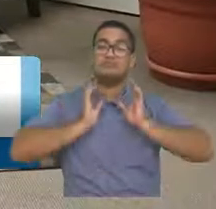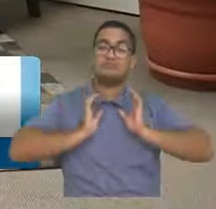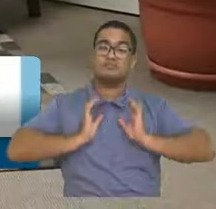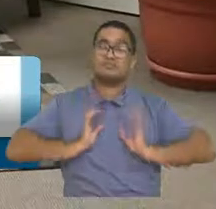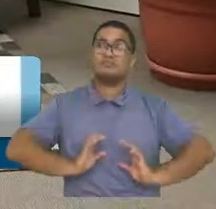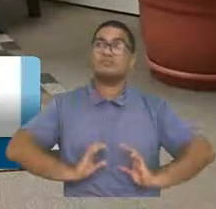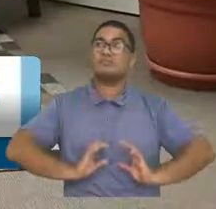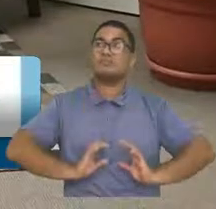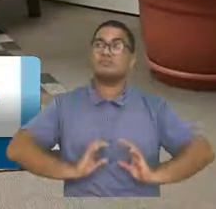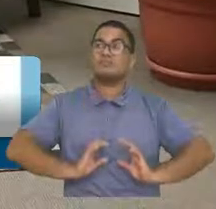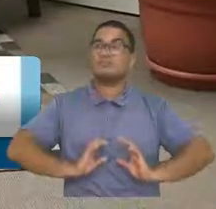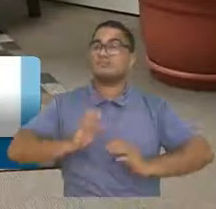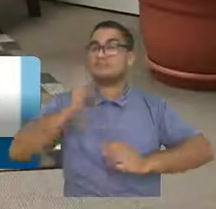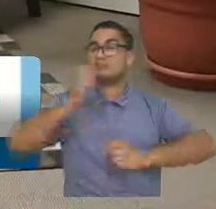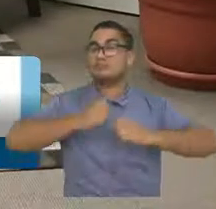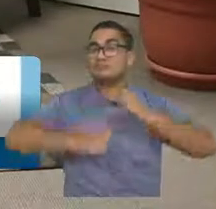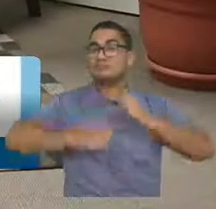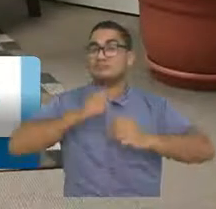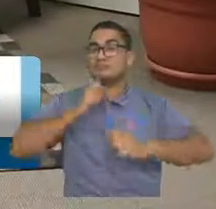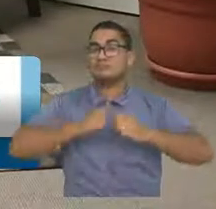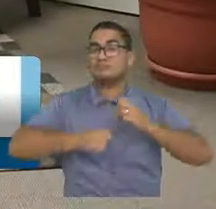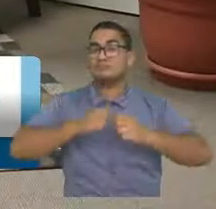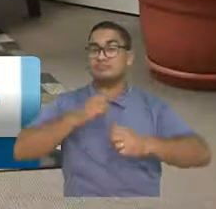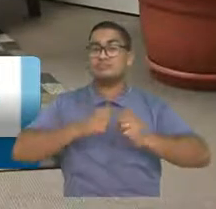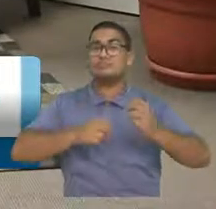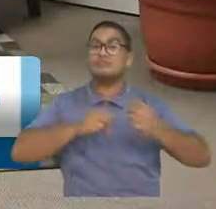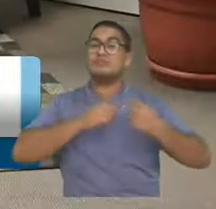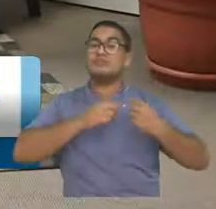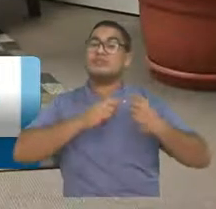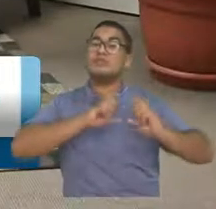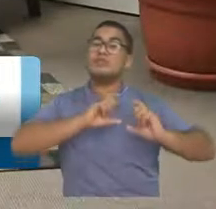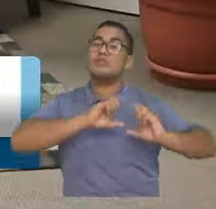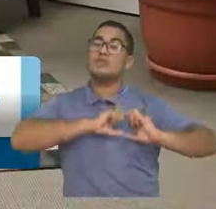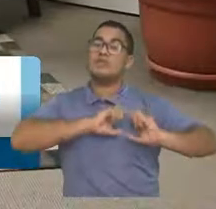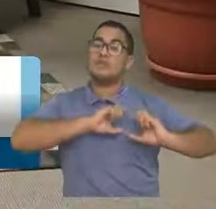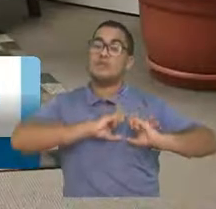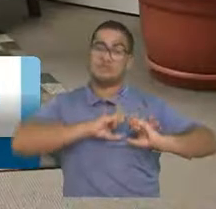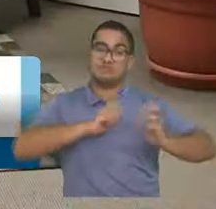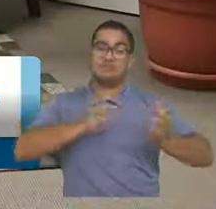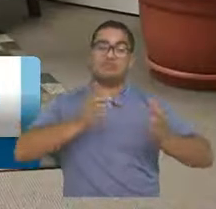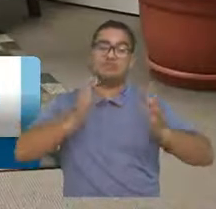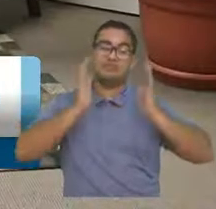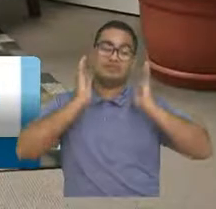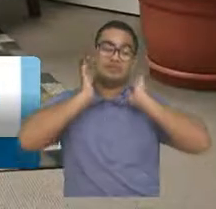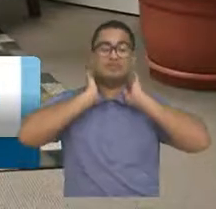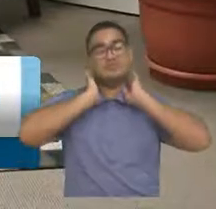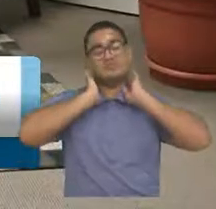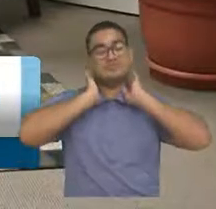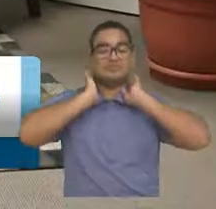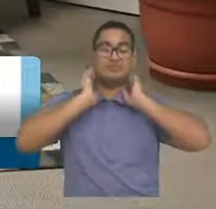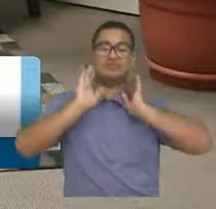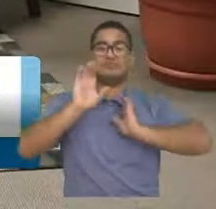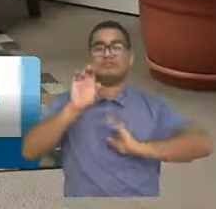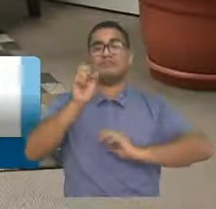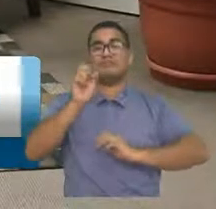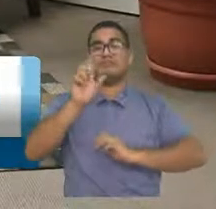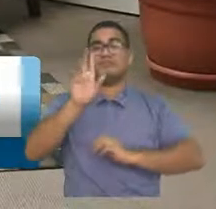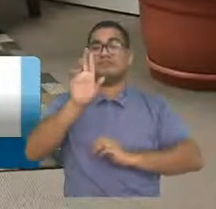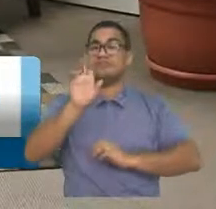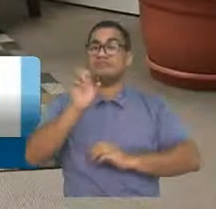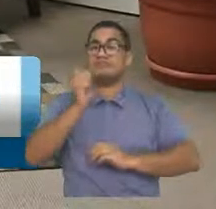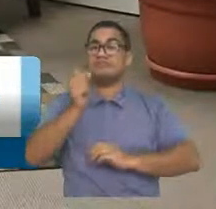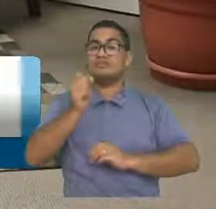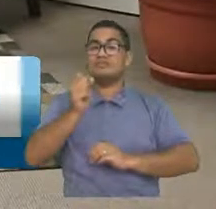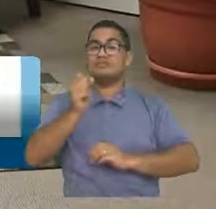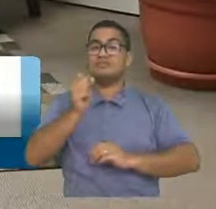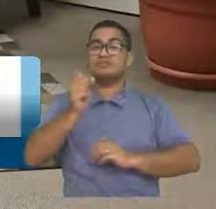hormonas afectan dentro del organismo, el corazón. Cuando el estrés se activan los mecanismos de huida